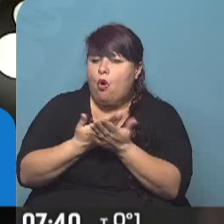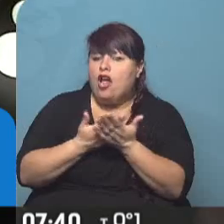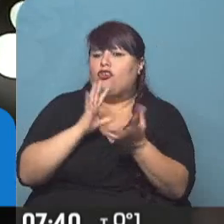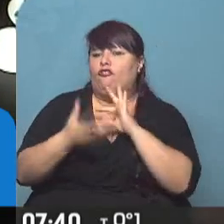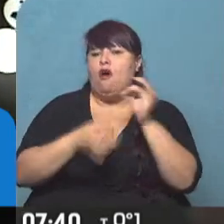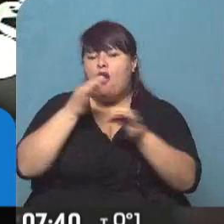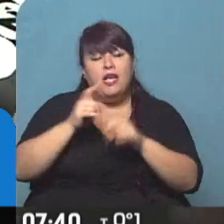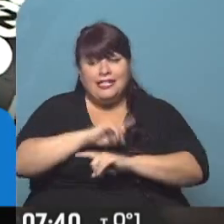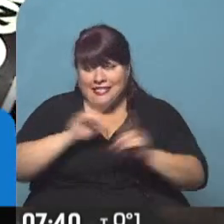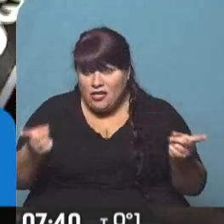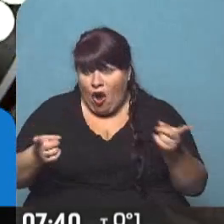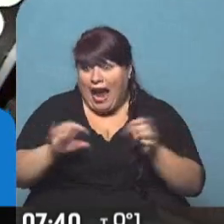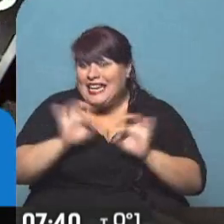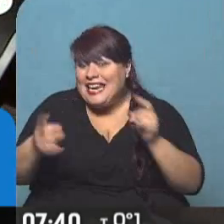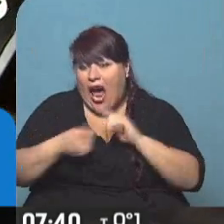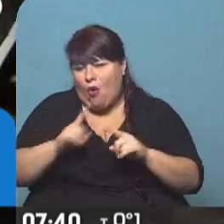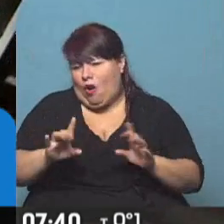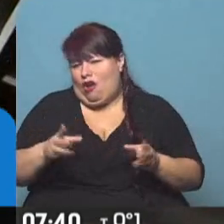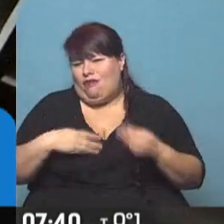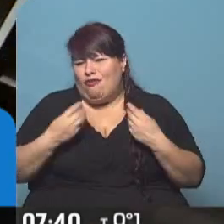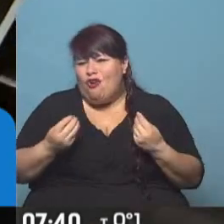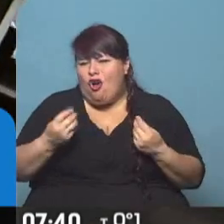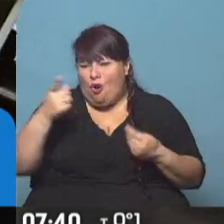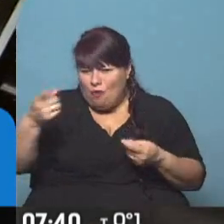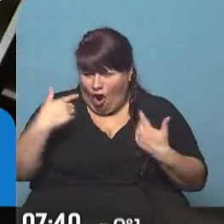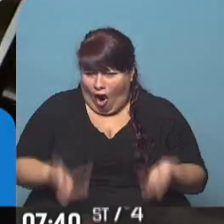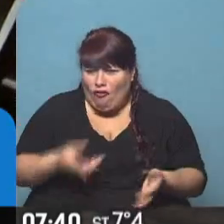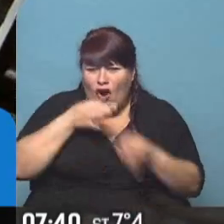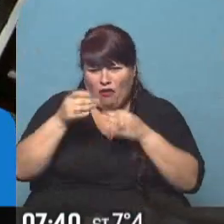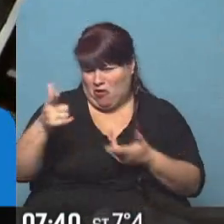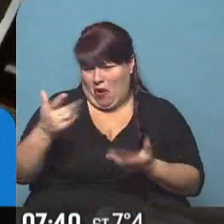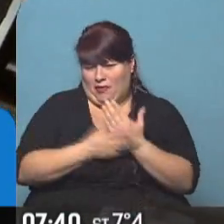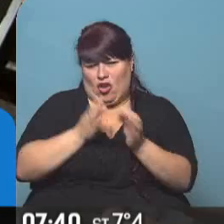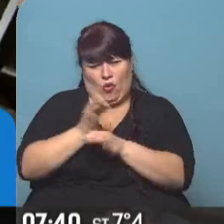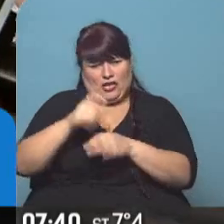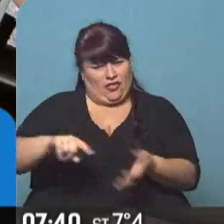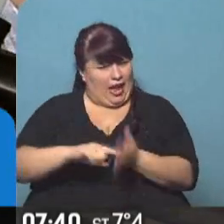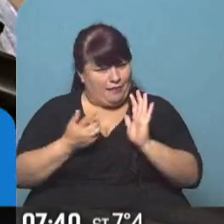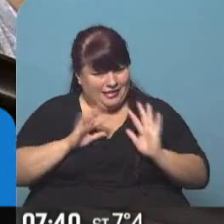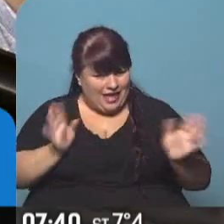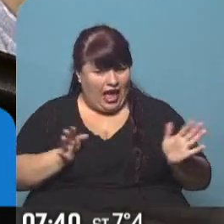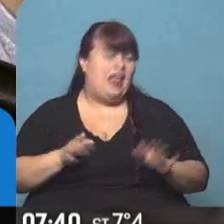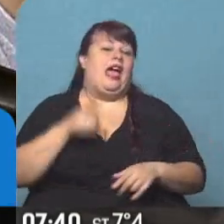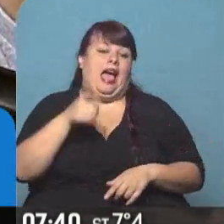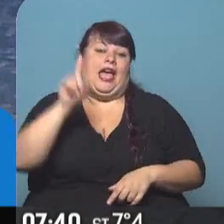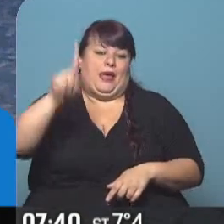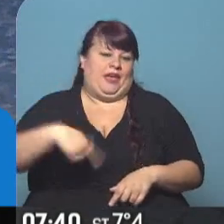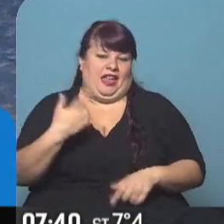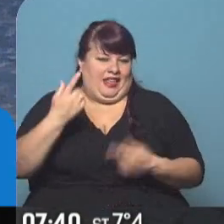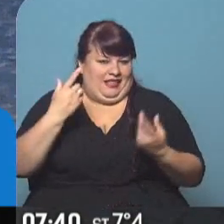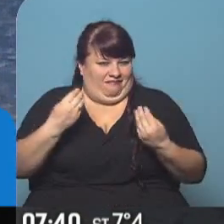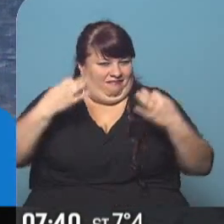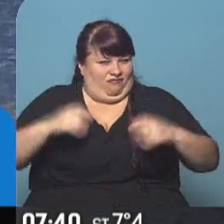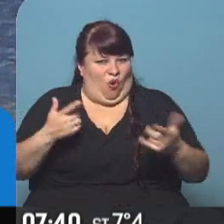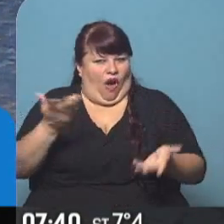dialogar, si no podemos consensuar ni siquiera eso, no sé qué tipo de predisposición al diálogo hay de parte del Ministerio de Educación de la Ciudad de Buenos Aires. Ahí es donde aparece la inmadurez. En este